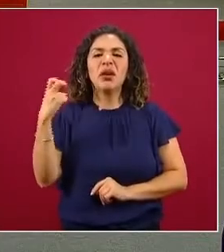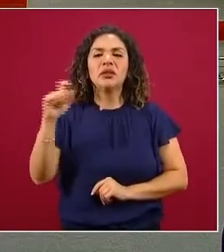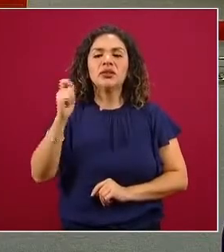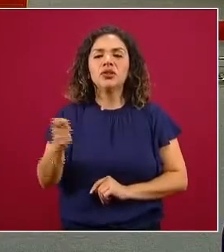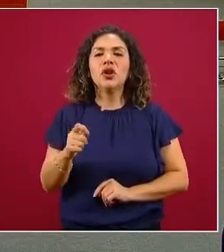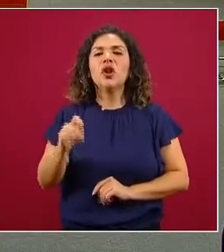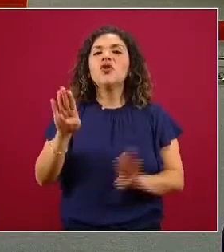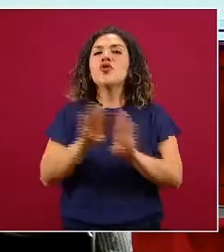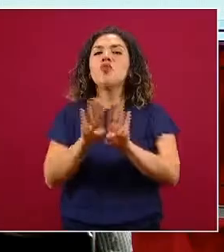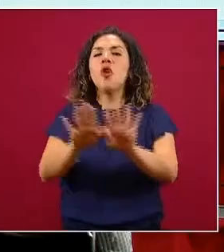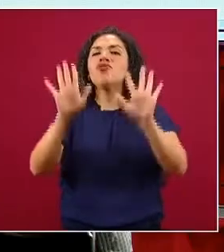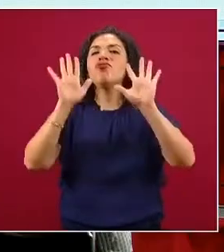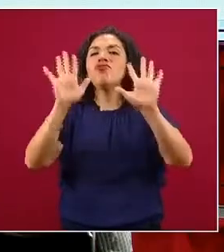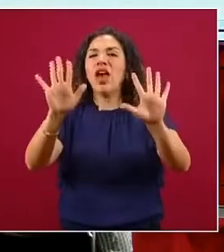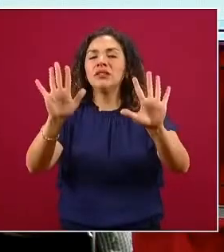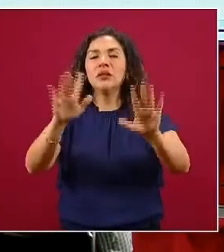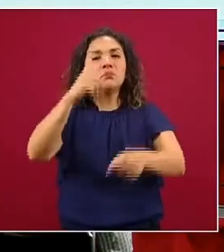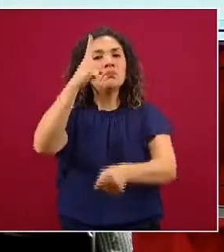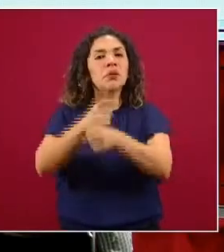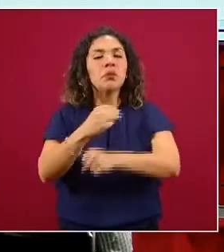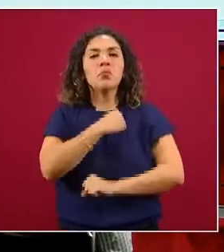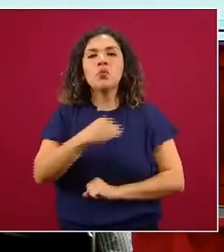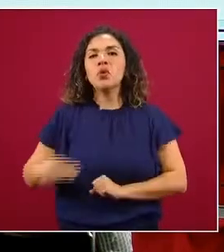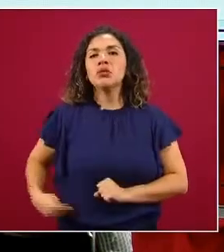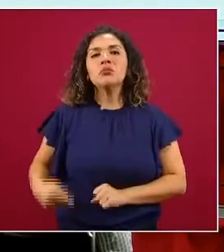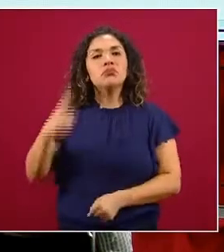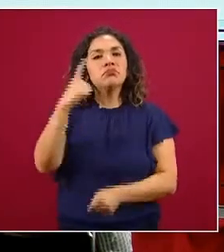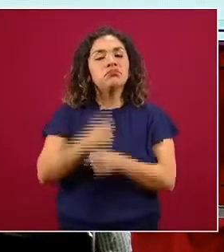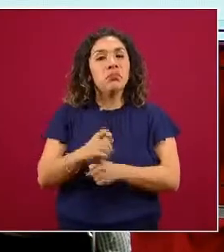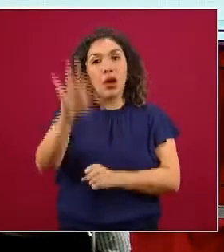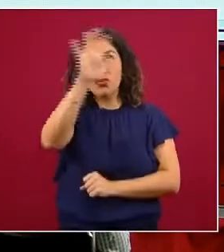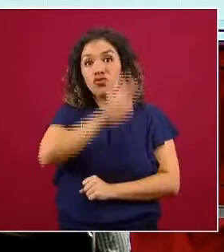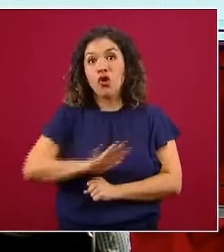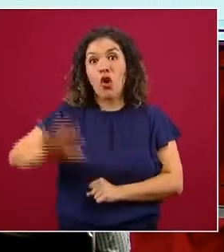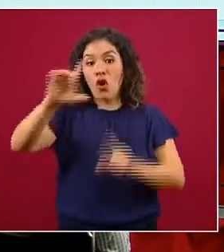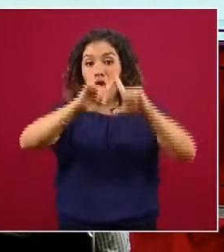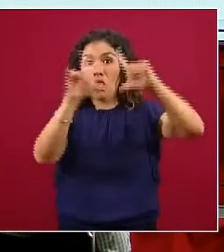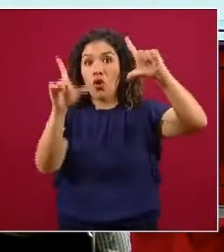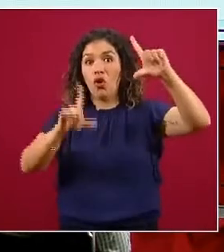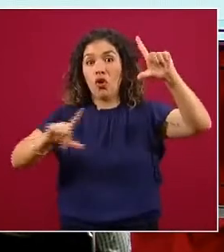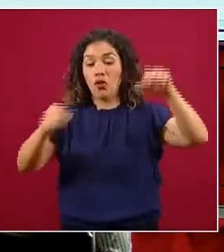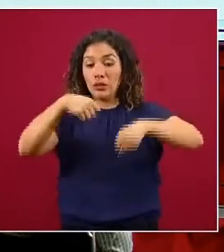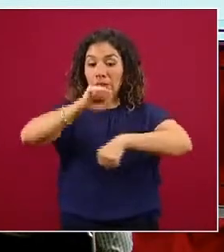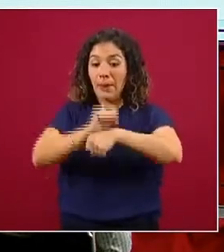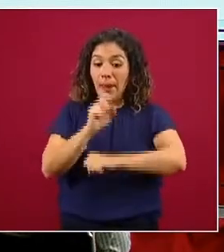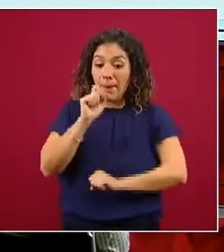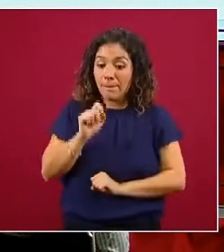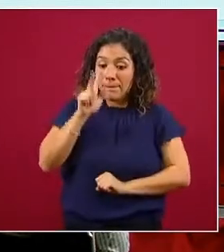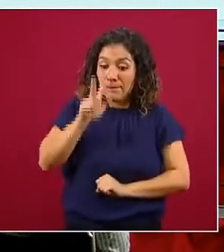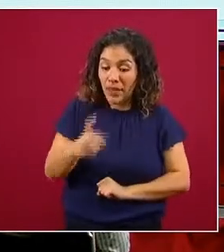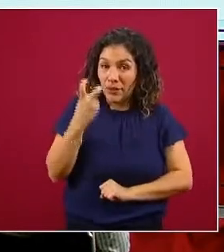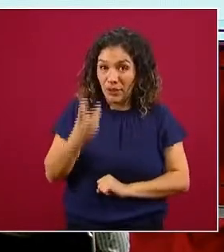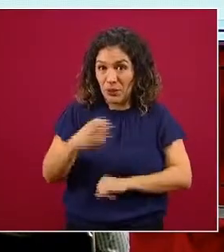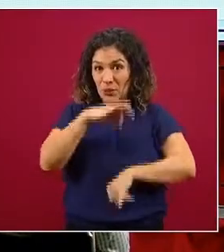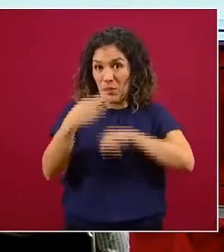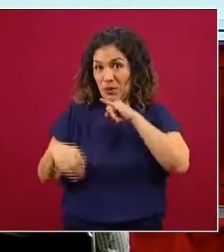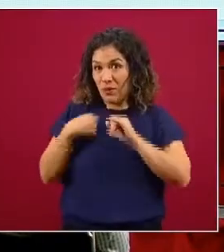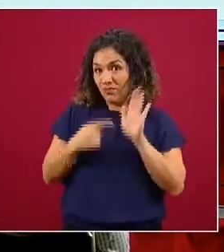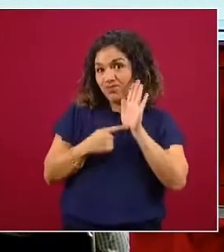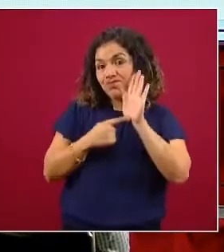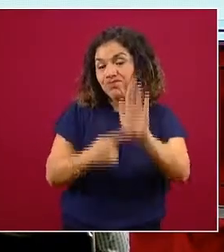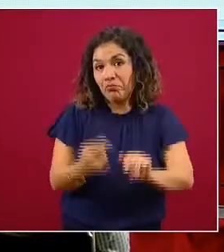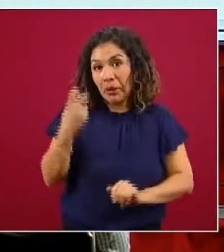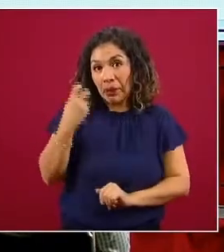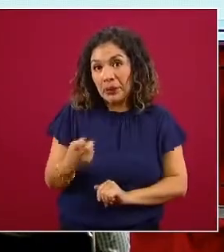top 10 de los 10 municipios que a nivel nacional en la semana 28, que es la última que estamos